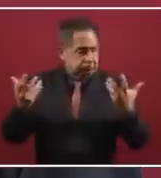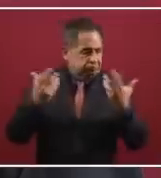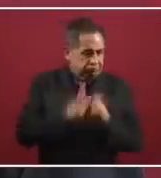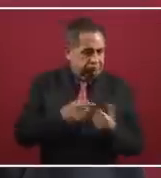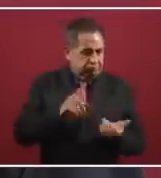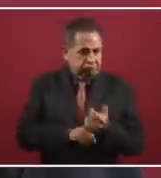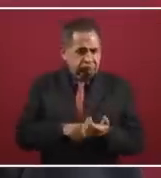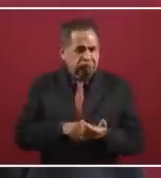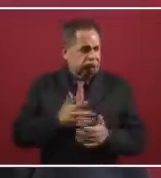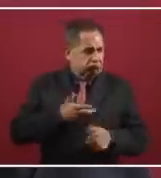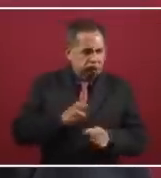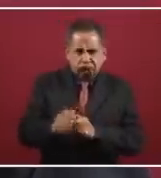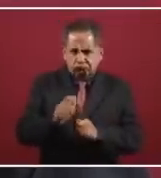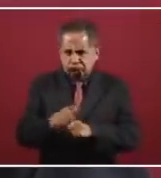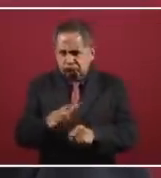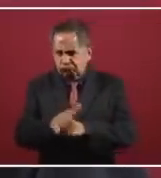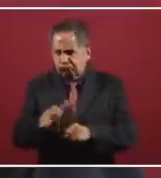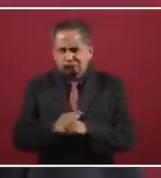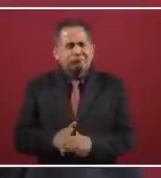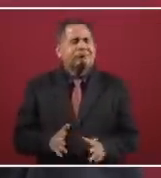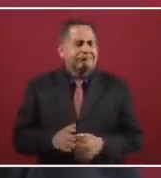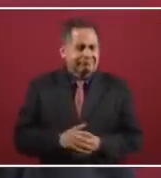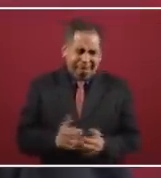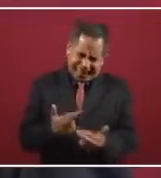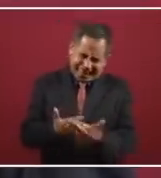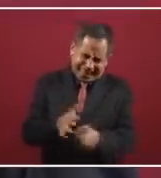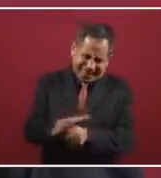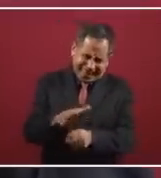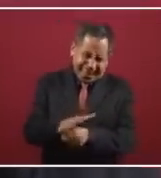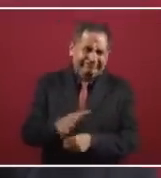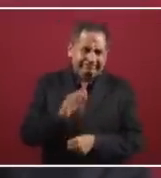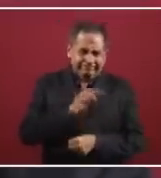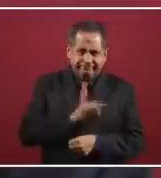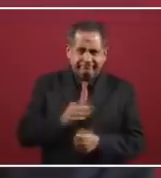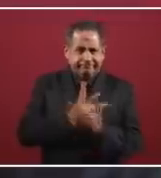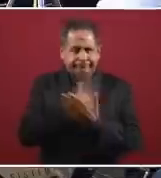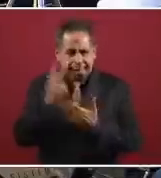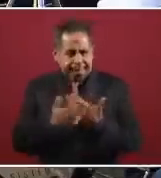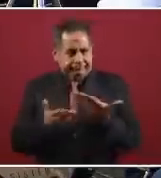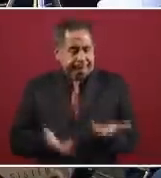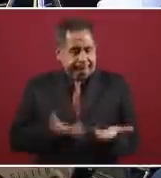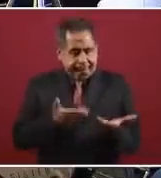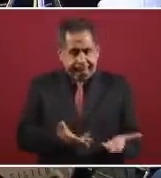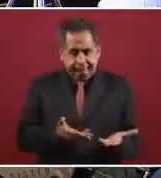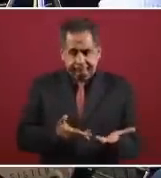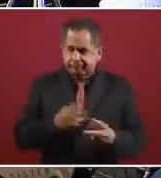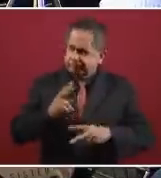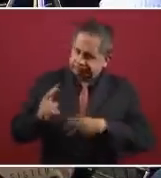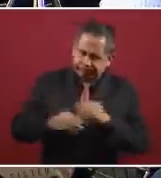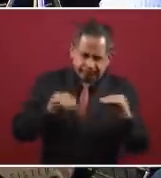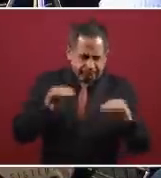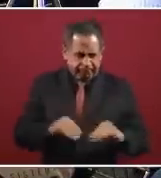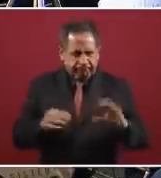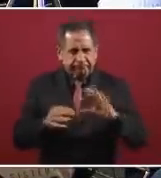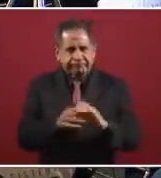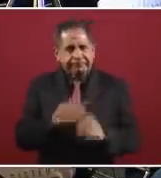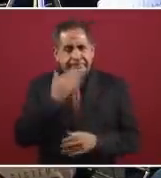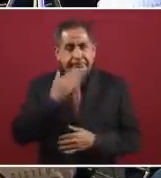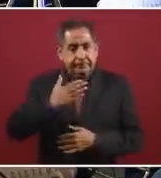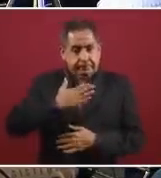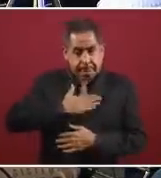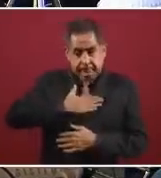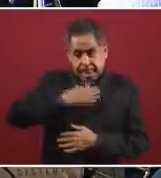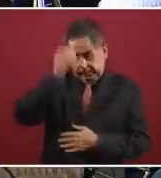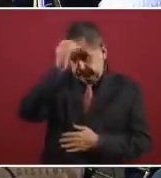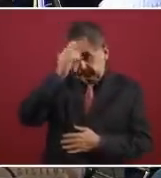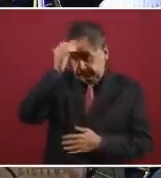tiene mucha liquidez, o sea, los recursos ahí están, los proyectos ahí están, hay que ponerlos en contacto. Entonces, en mi opinión,